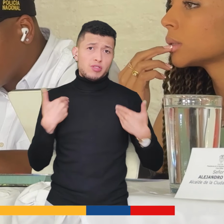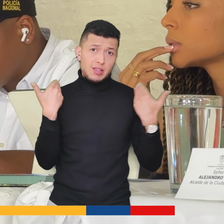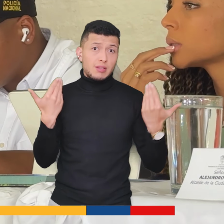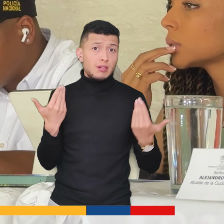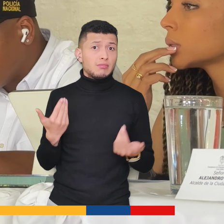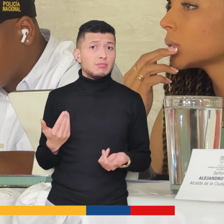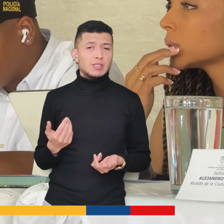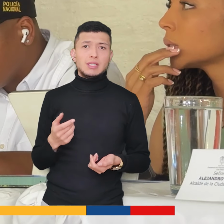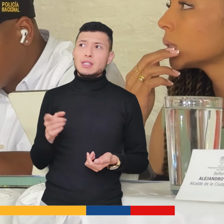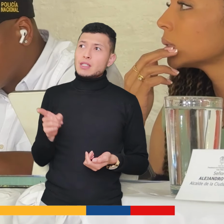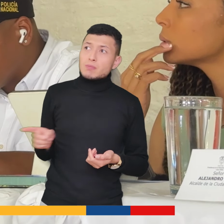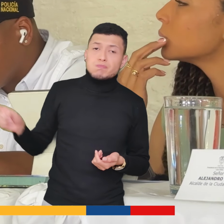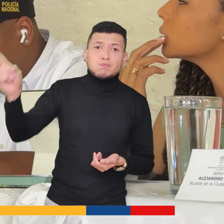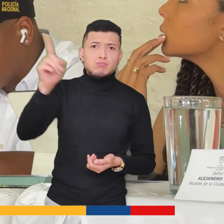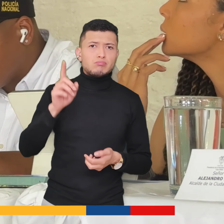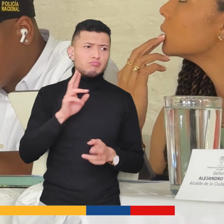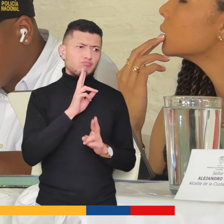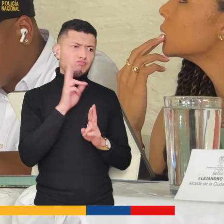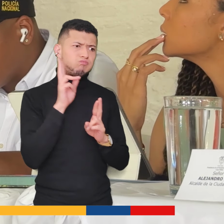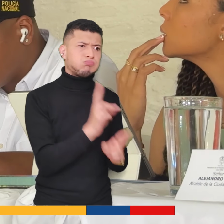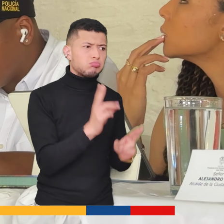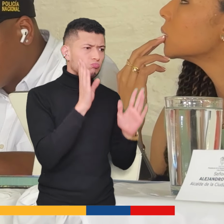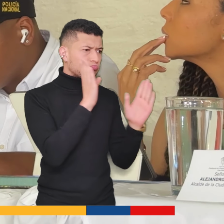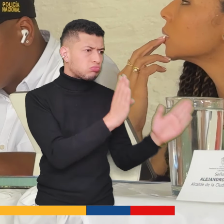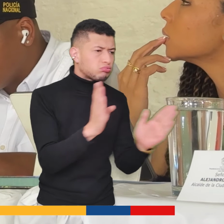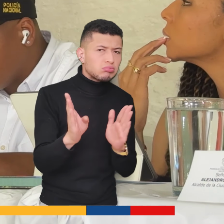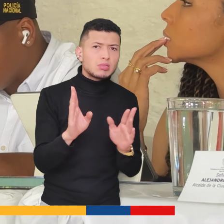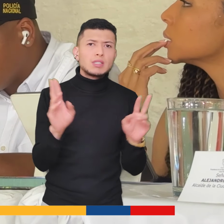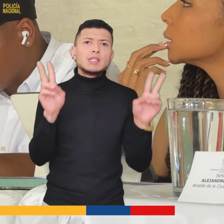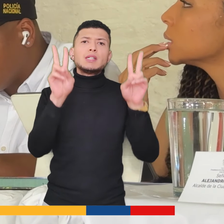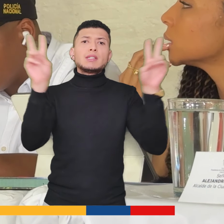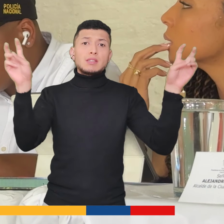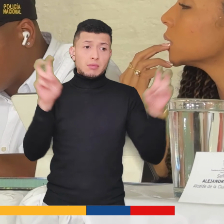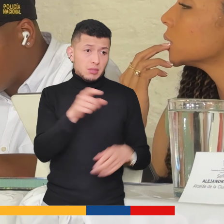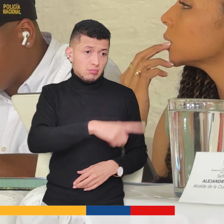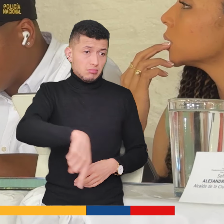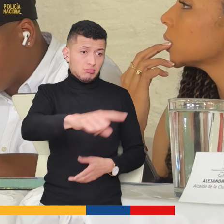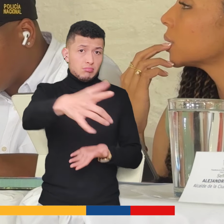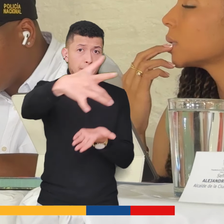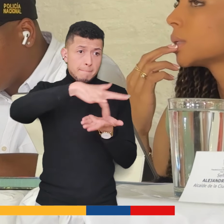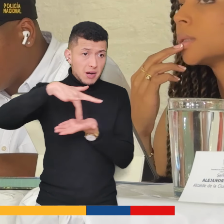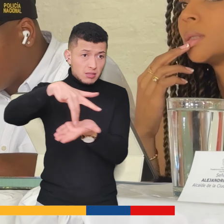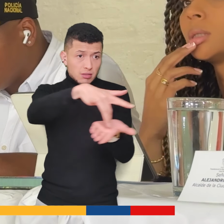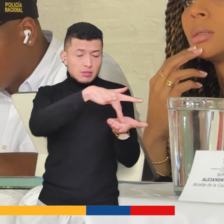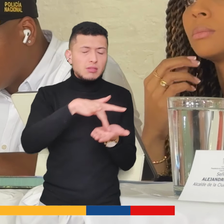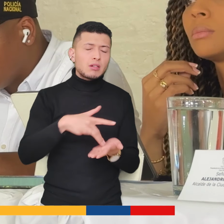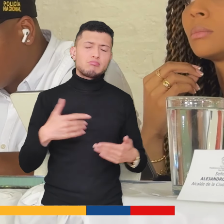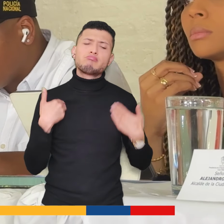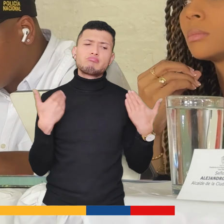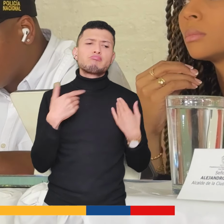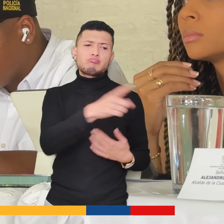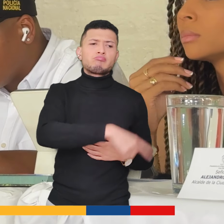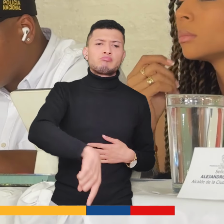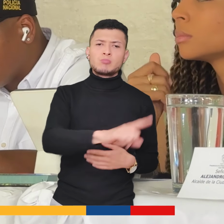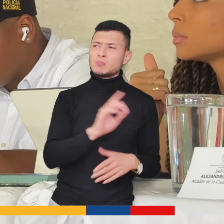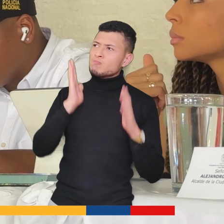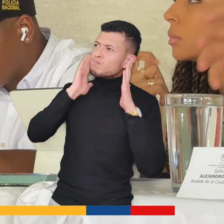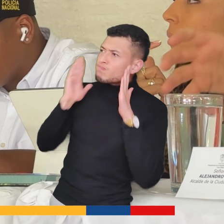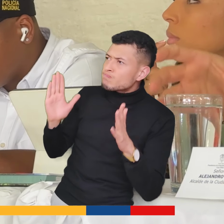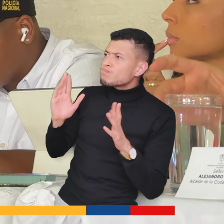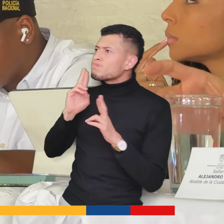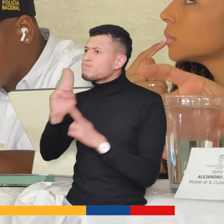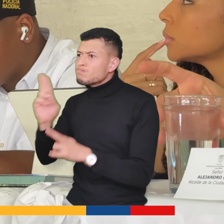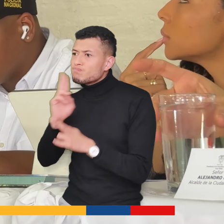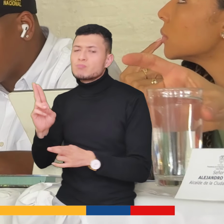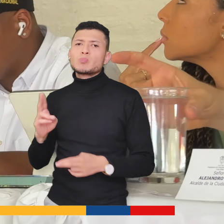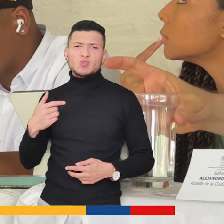contenta de la respuesta en términos de su presencia hoy aquí. Sé que la COD